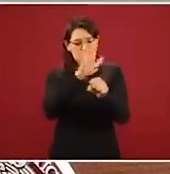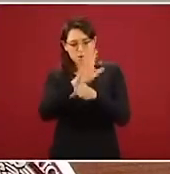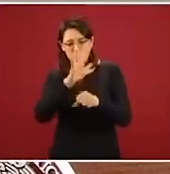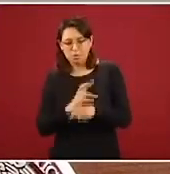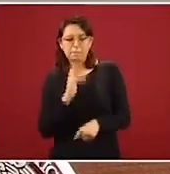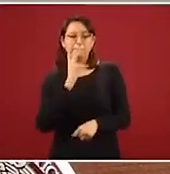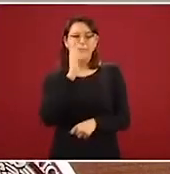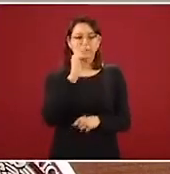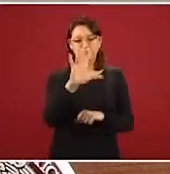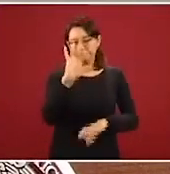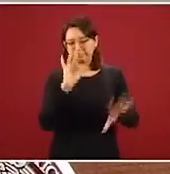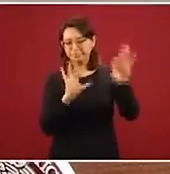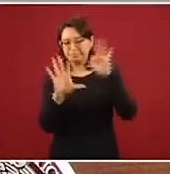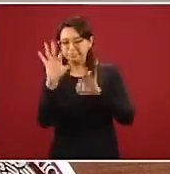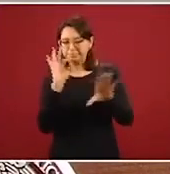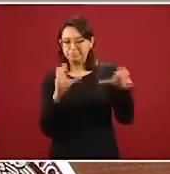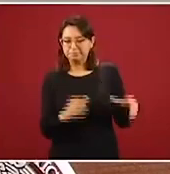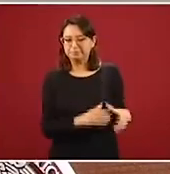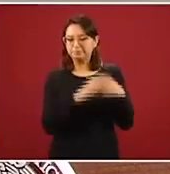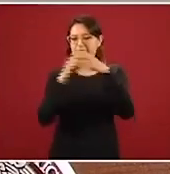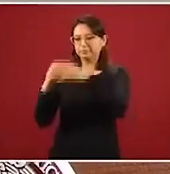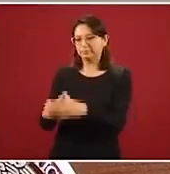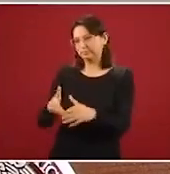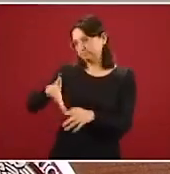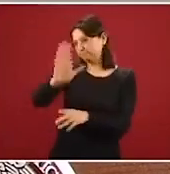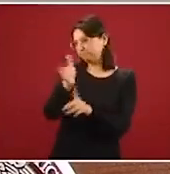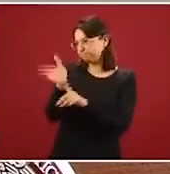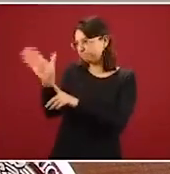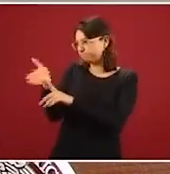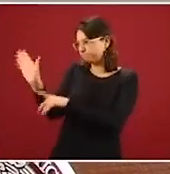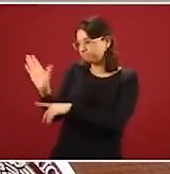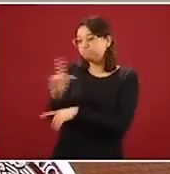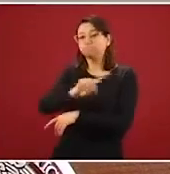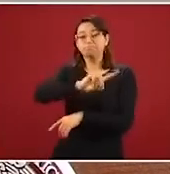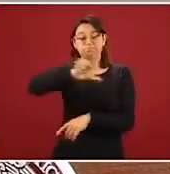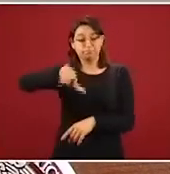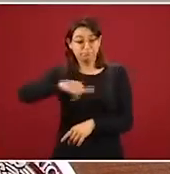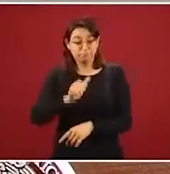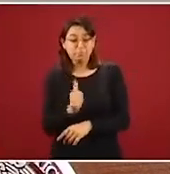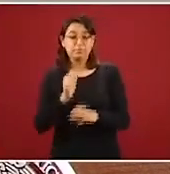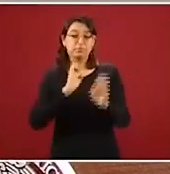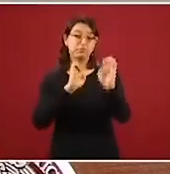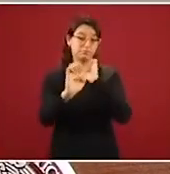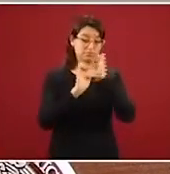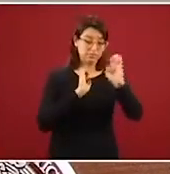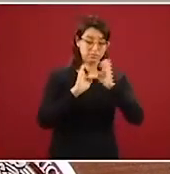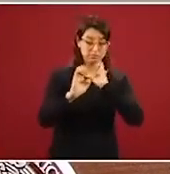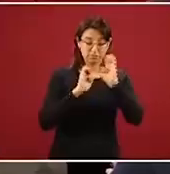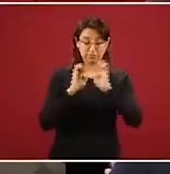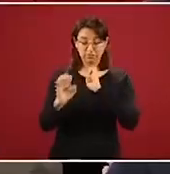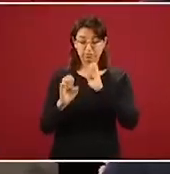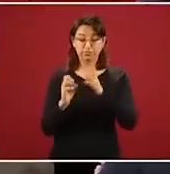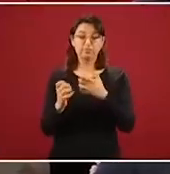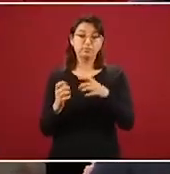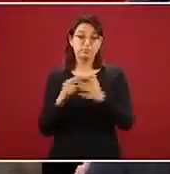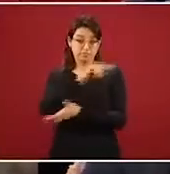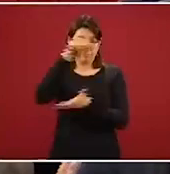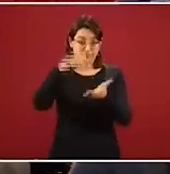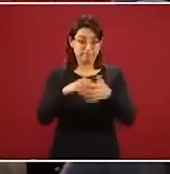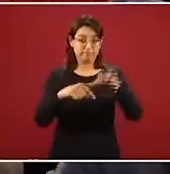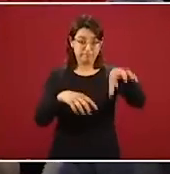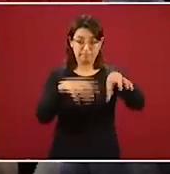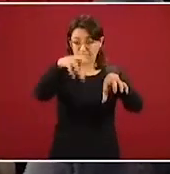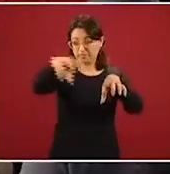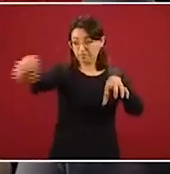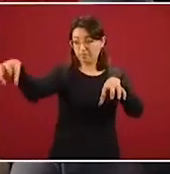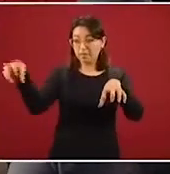perfil requerido. Posteriormente a eso se empiezan a hacer una serie de entrevistas ya en cada uno de los lugares. Hay